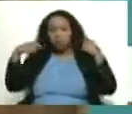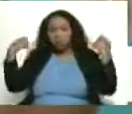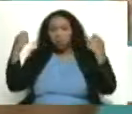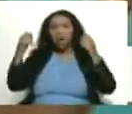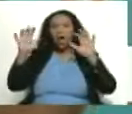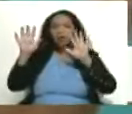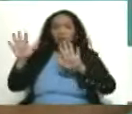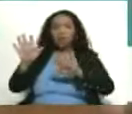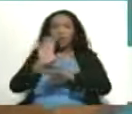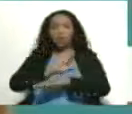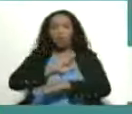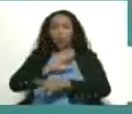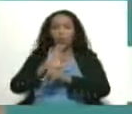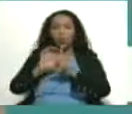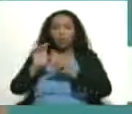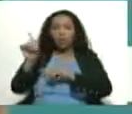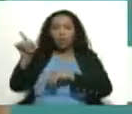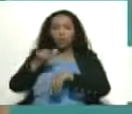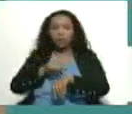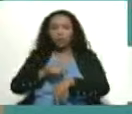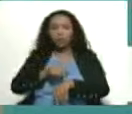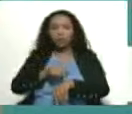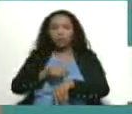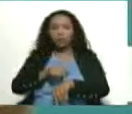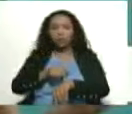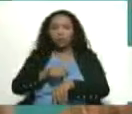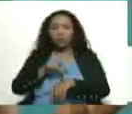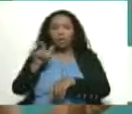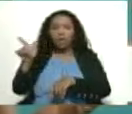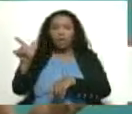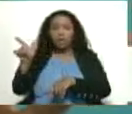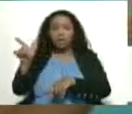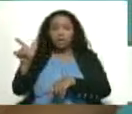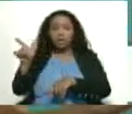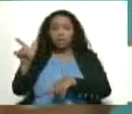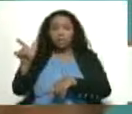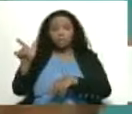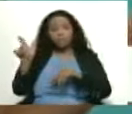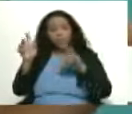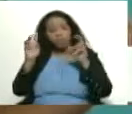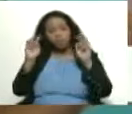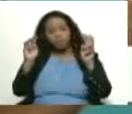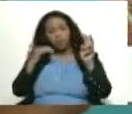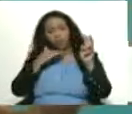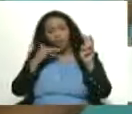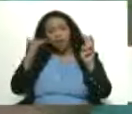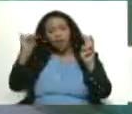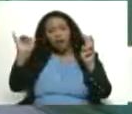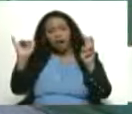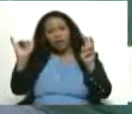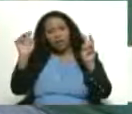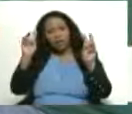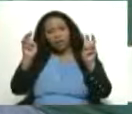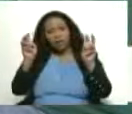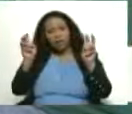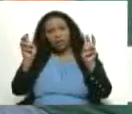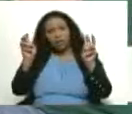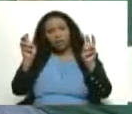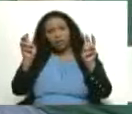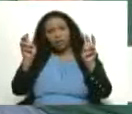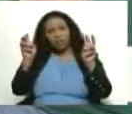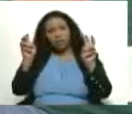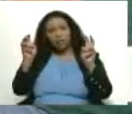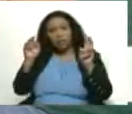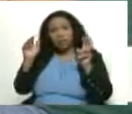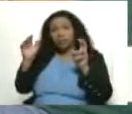así. Han sido argumentos extraordinarios. Creo que esa conferencia, por un lado, Génesis, llena el debate, eleva el debate de argumento,